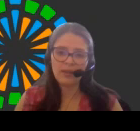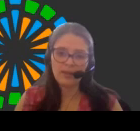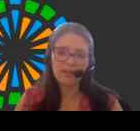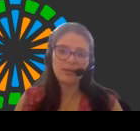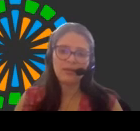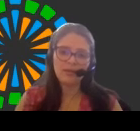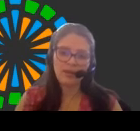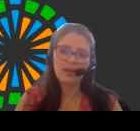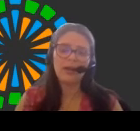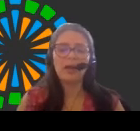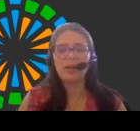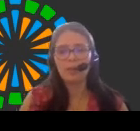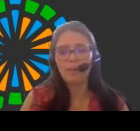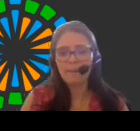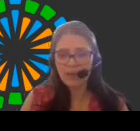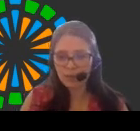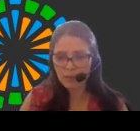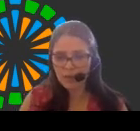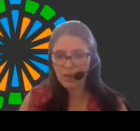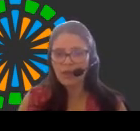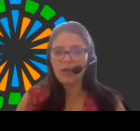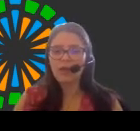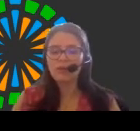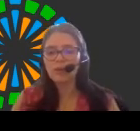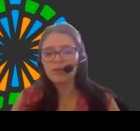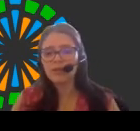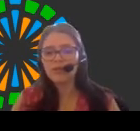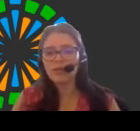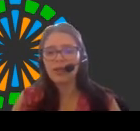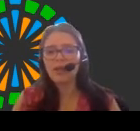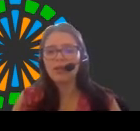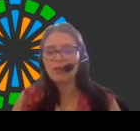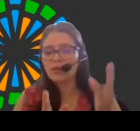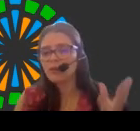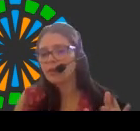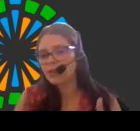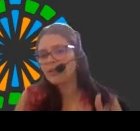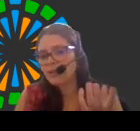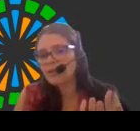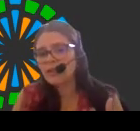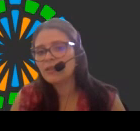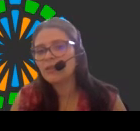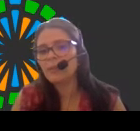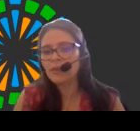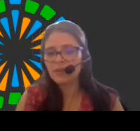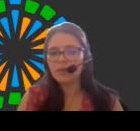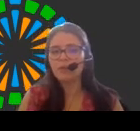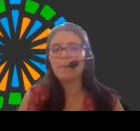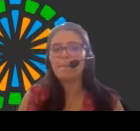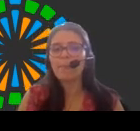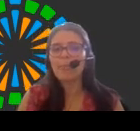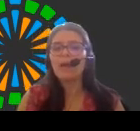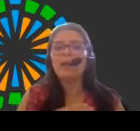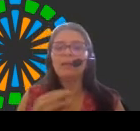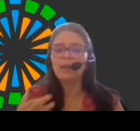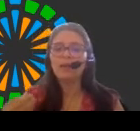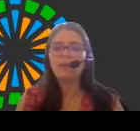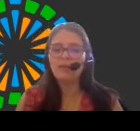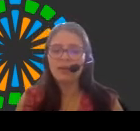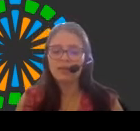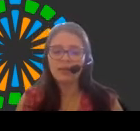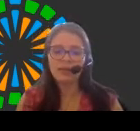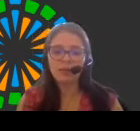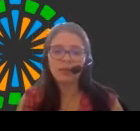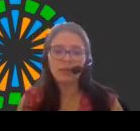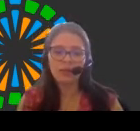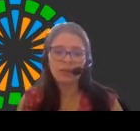tener estas características de ser a largo plazo y entonces eso que yo esa deficiencia que presento al